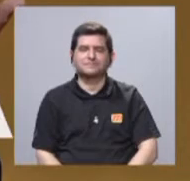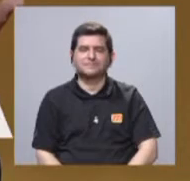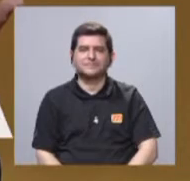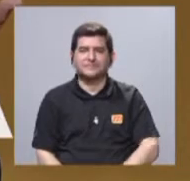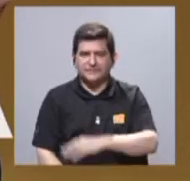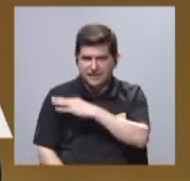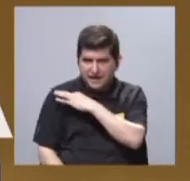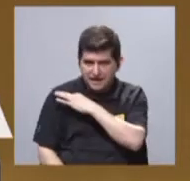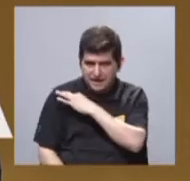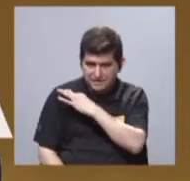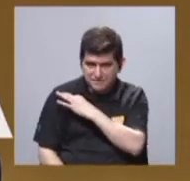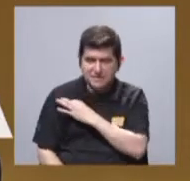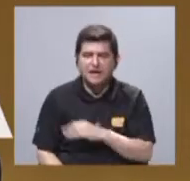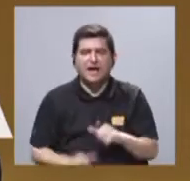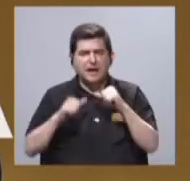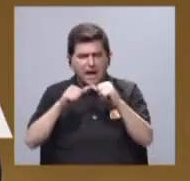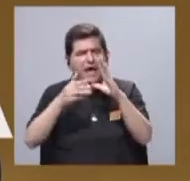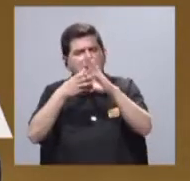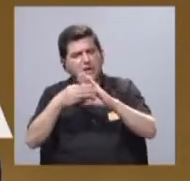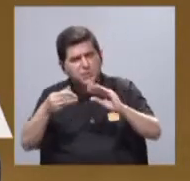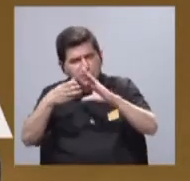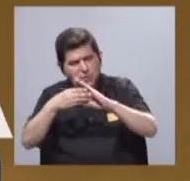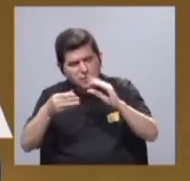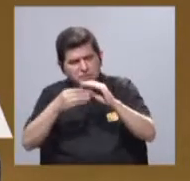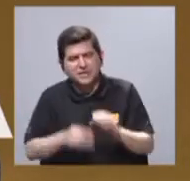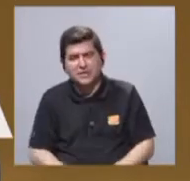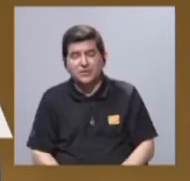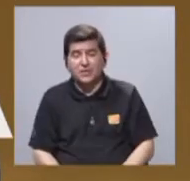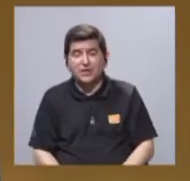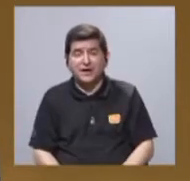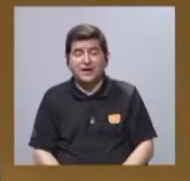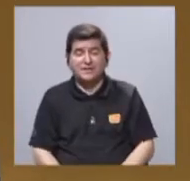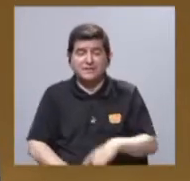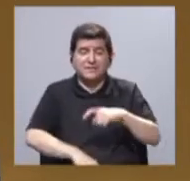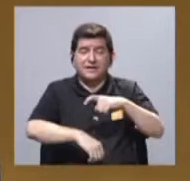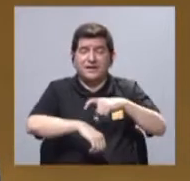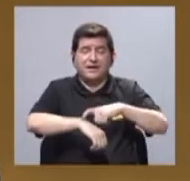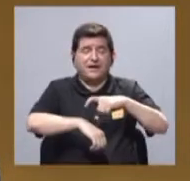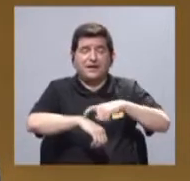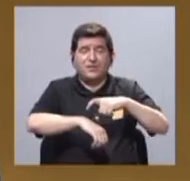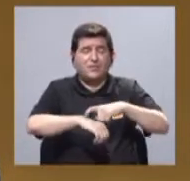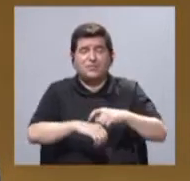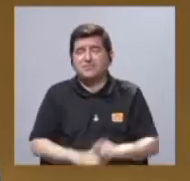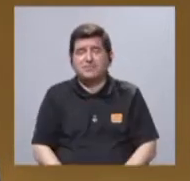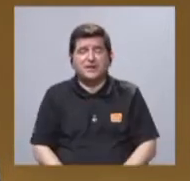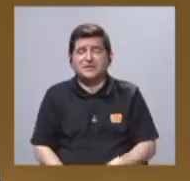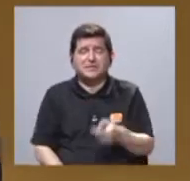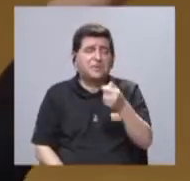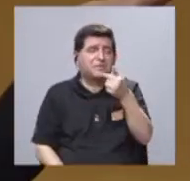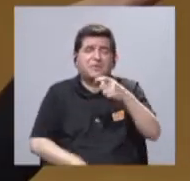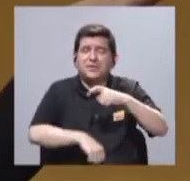lo invitamos a que nos cuente un poco más de el efímero